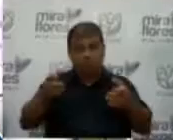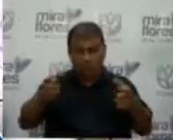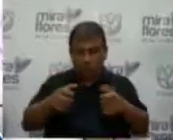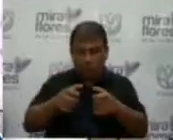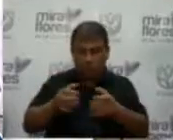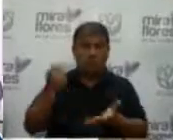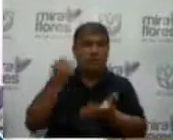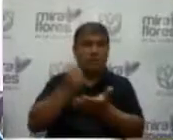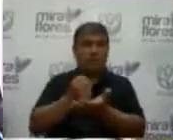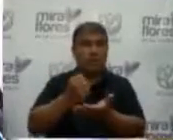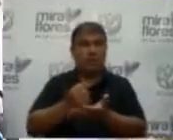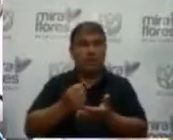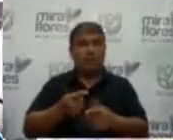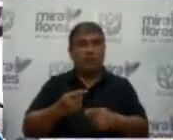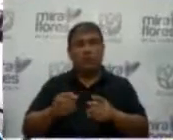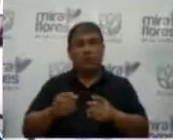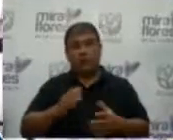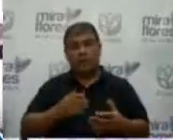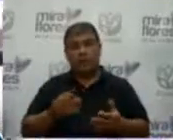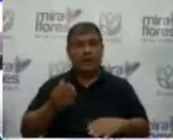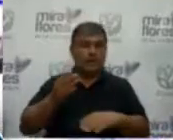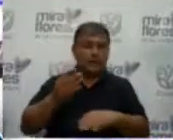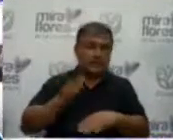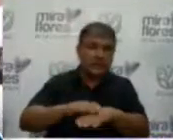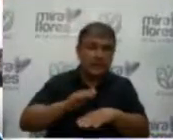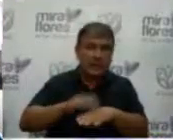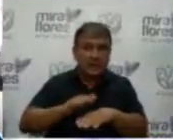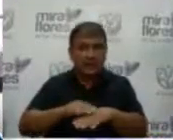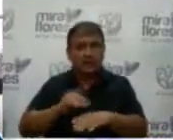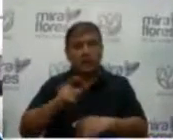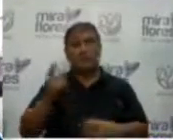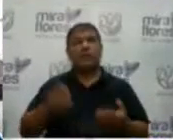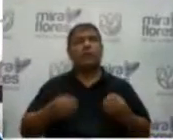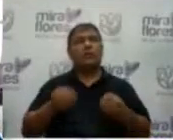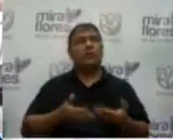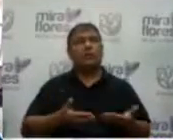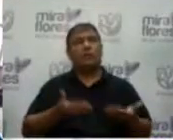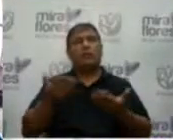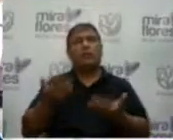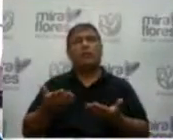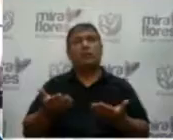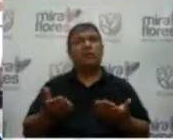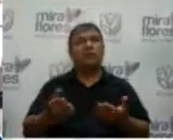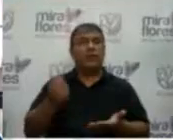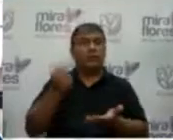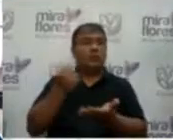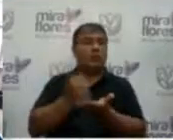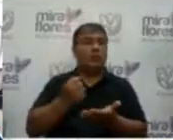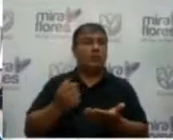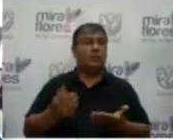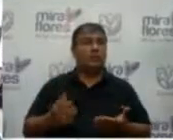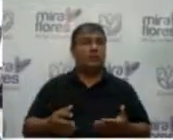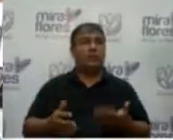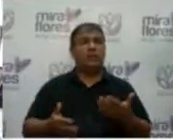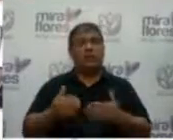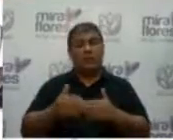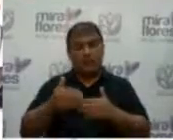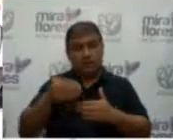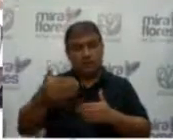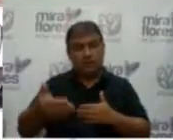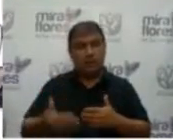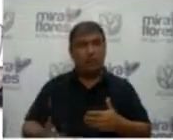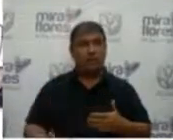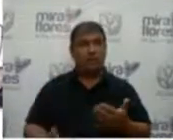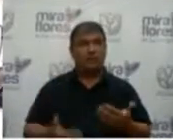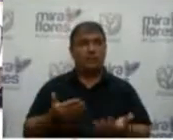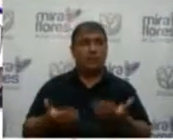comisión, se ha aprobado, pero yo quería llamar la atención en este asunto porque nos llegó para su aprobación a posteriori,